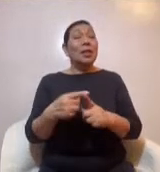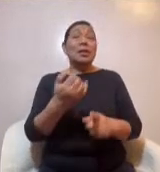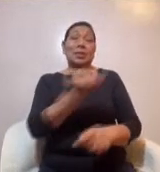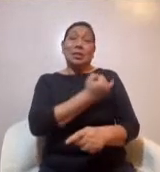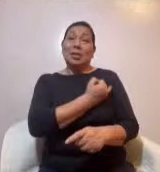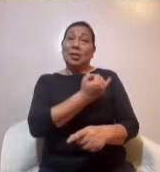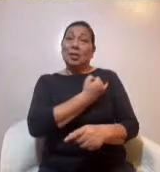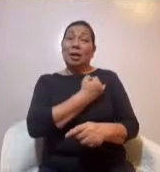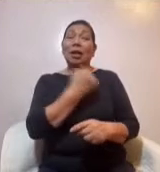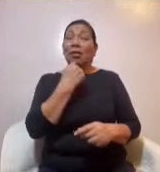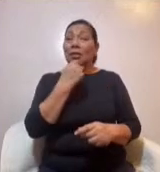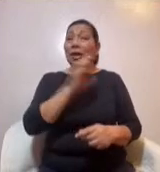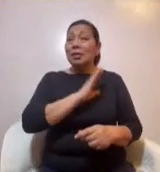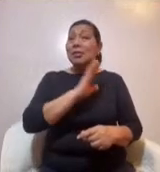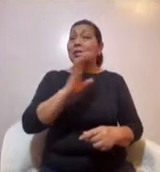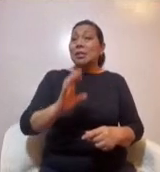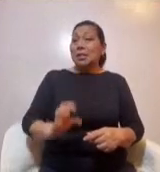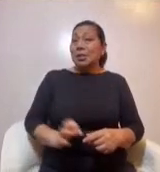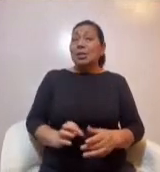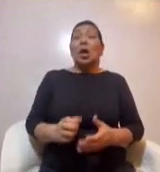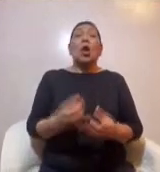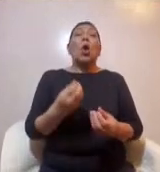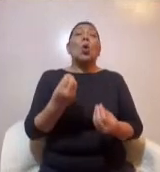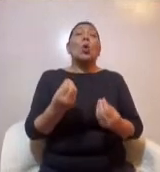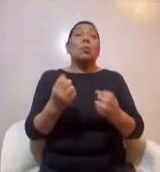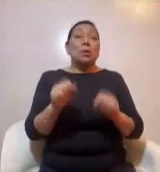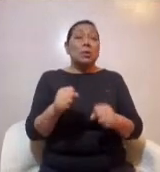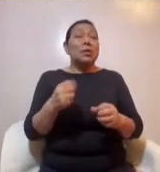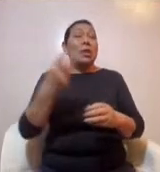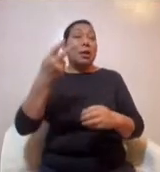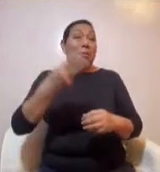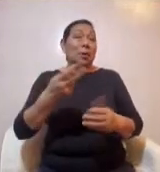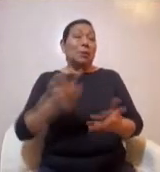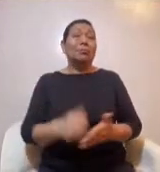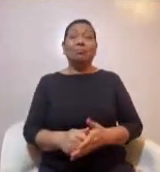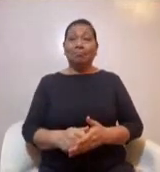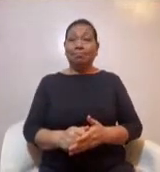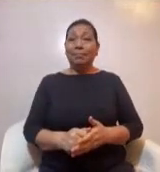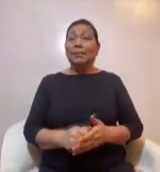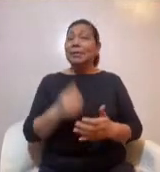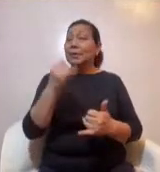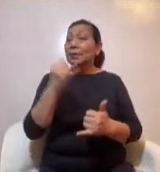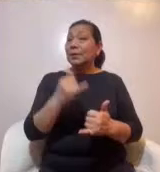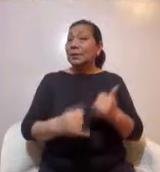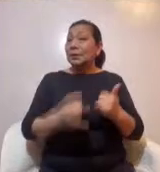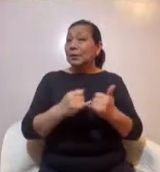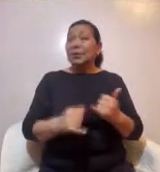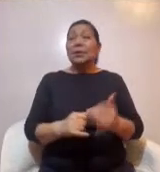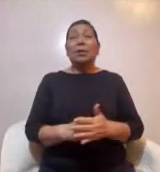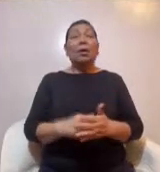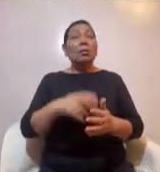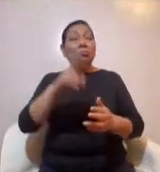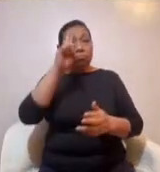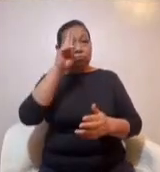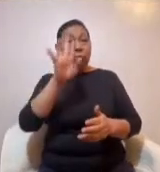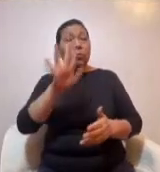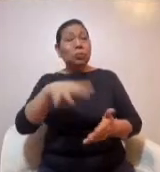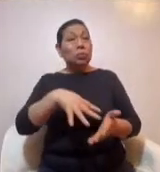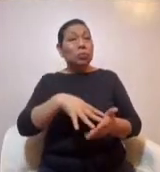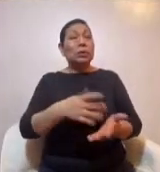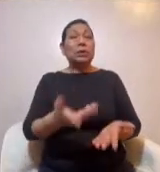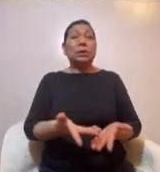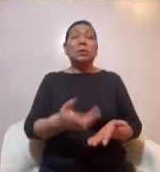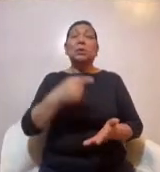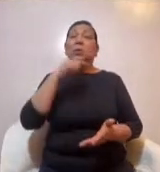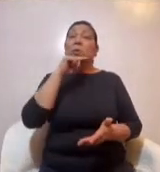las diferentes instituciones estatales se comportan como si estuviese prohibida, ¿no? Y finalmente termina vulnerando